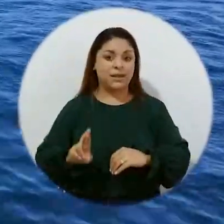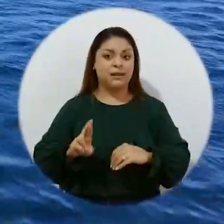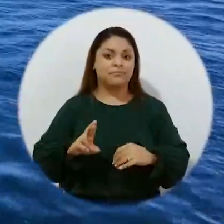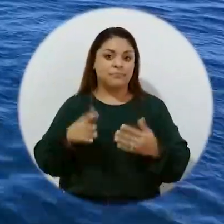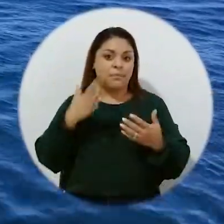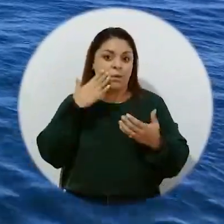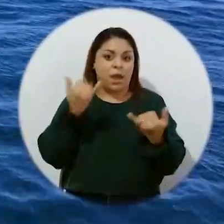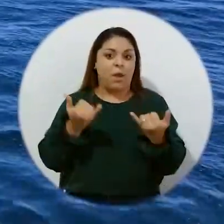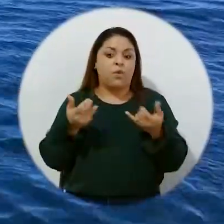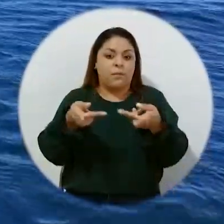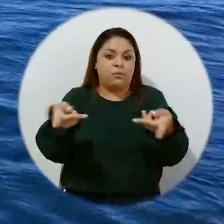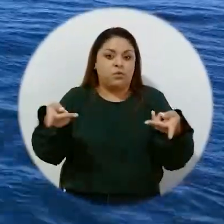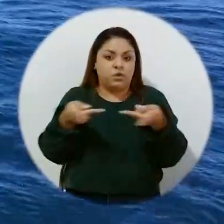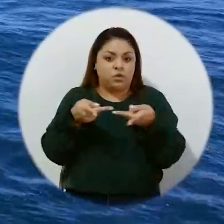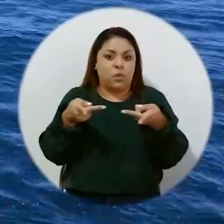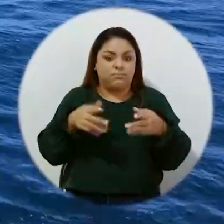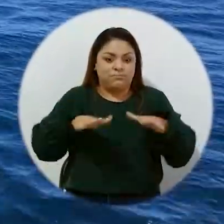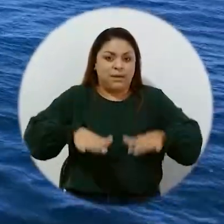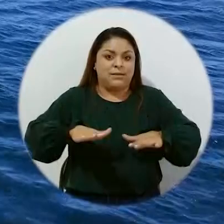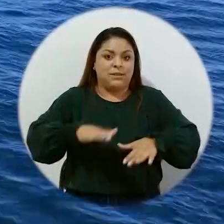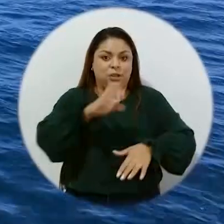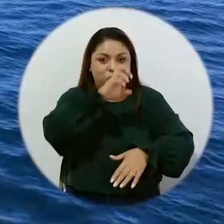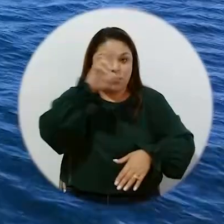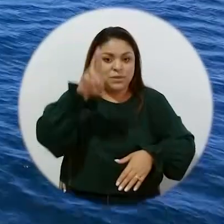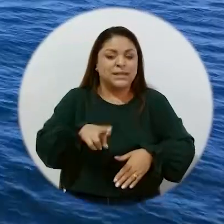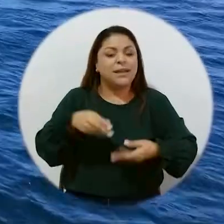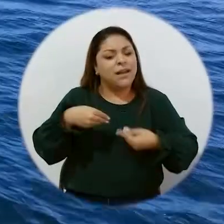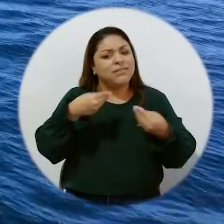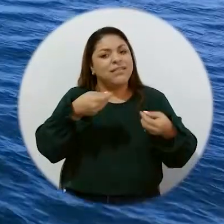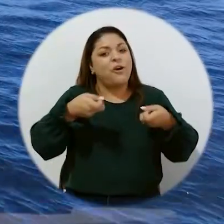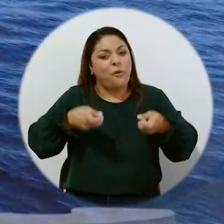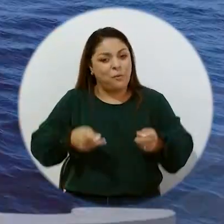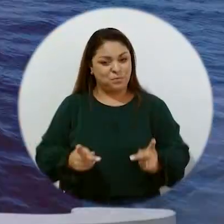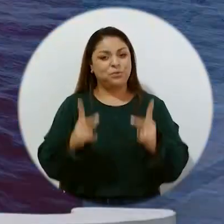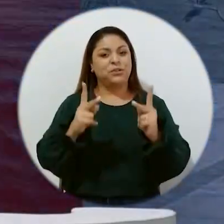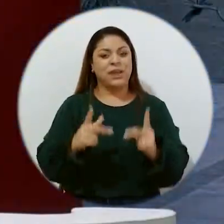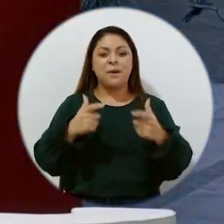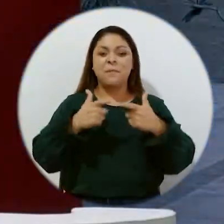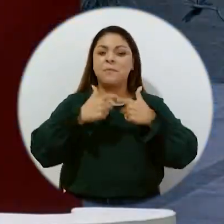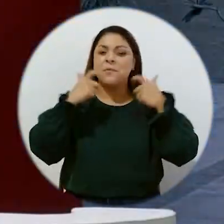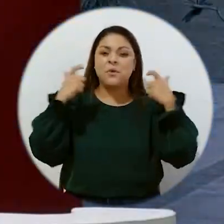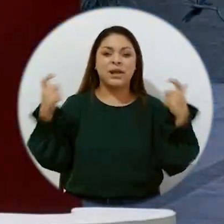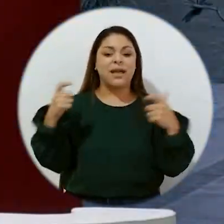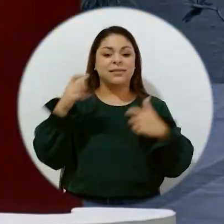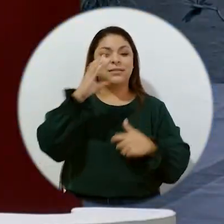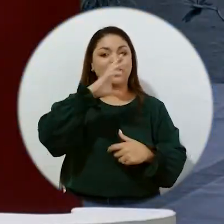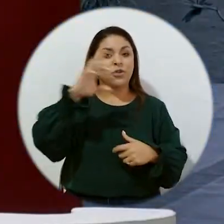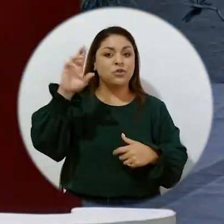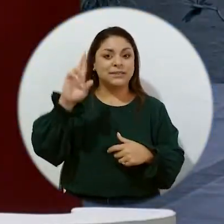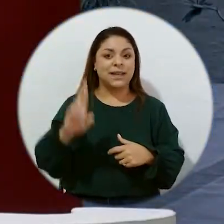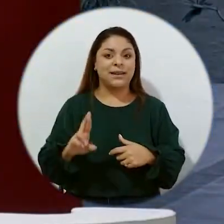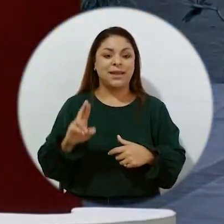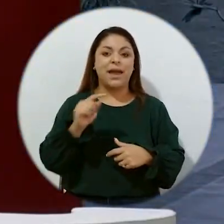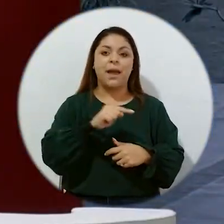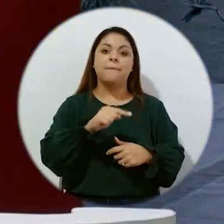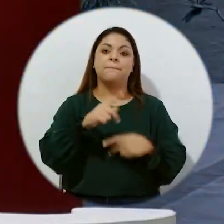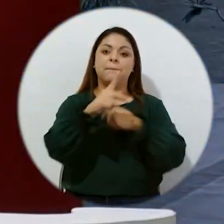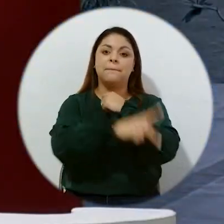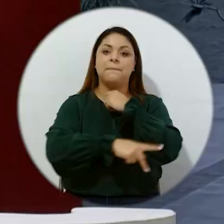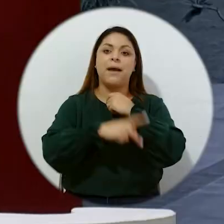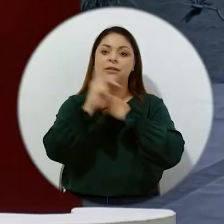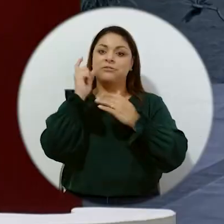vez posicionándonos ya en nuestro país, es una oportunidad muy grande de que Costa Rica, un